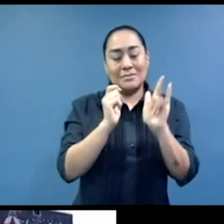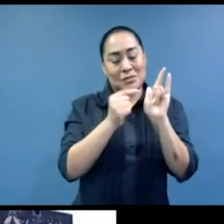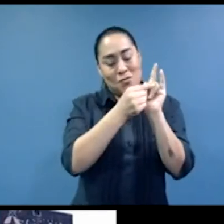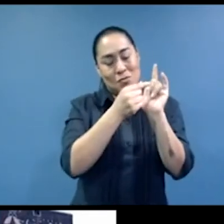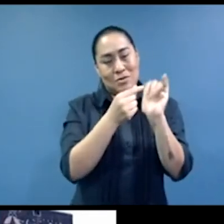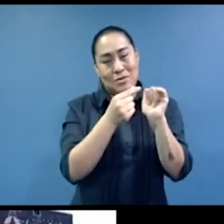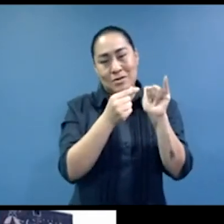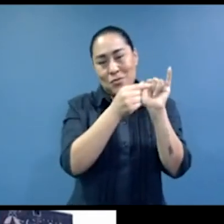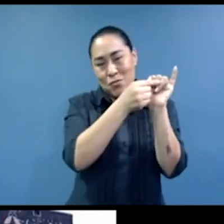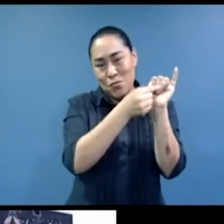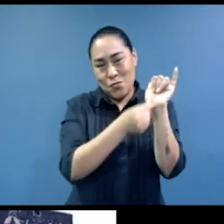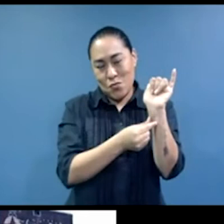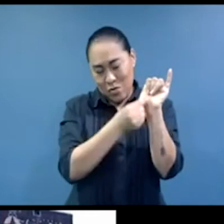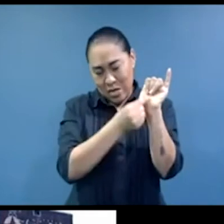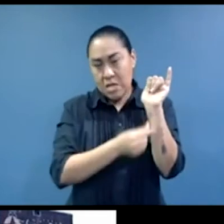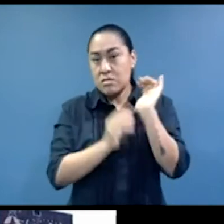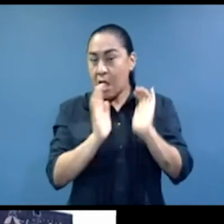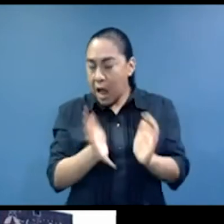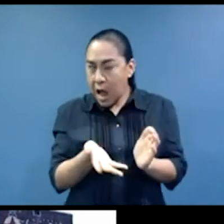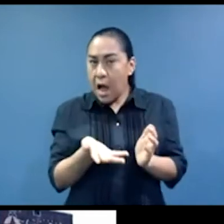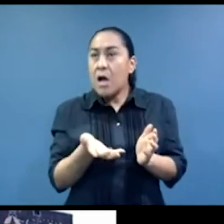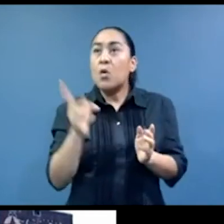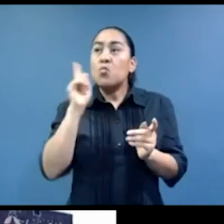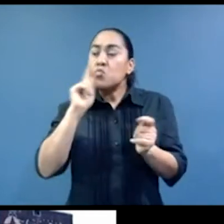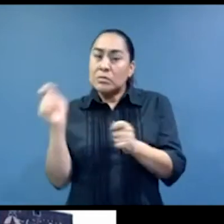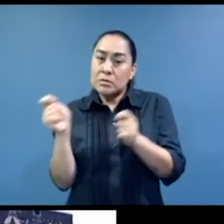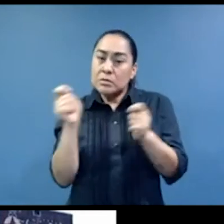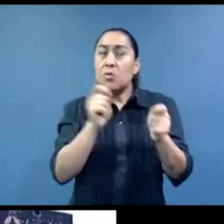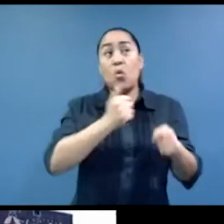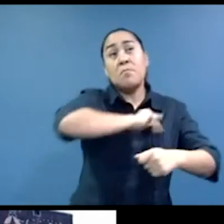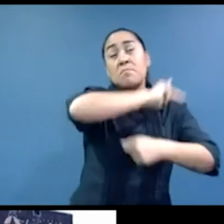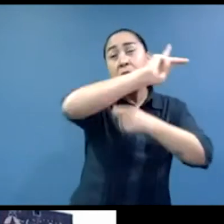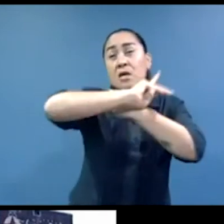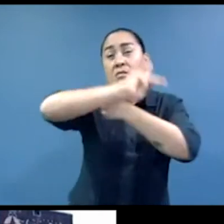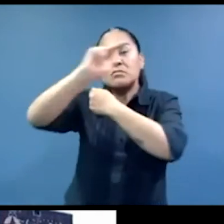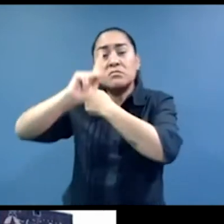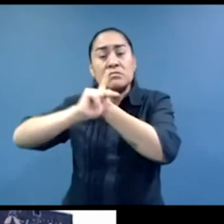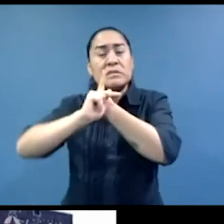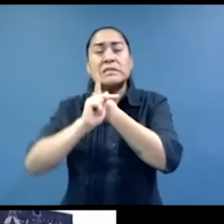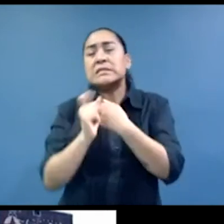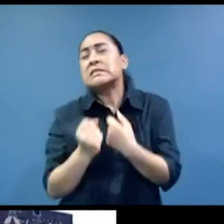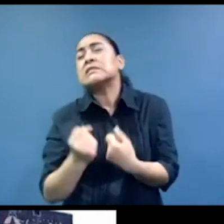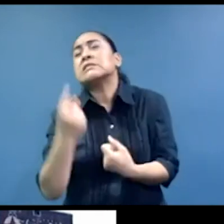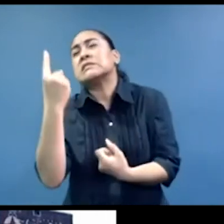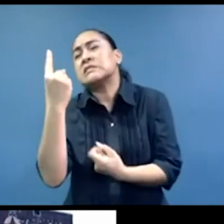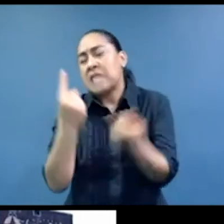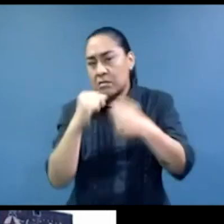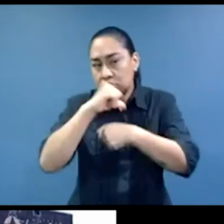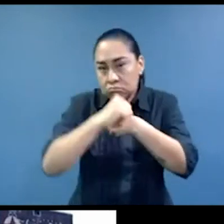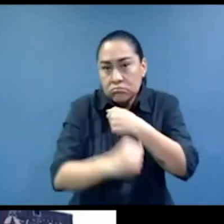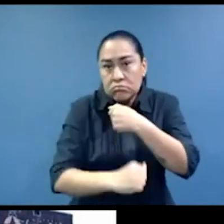que las mujeres que lo han recibido en otros países, y son poquísimas,